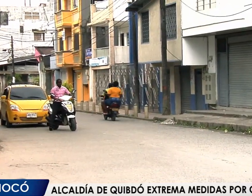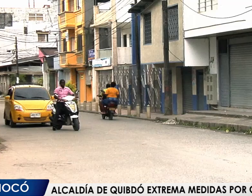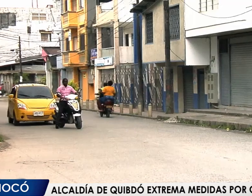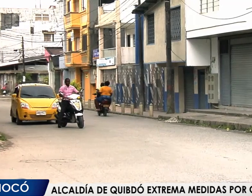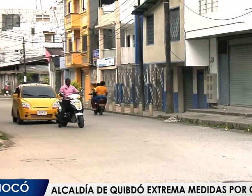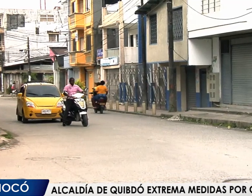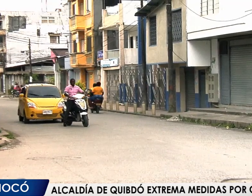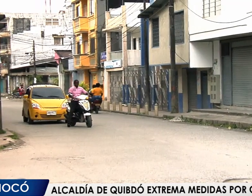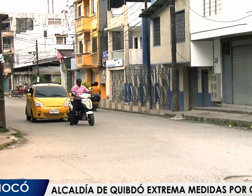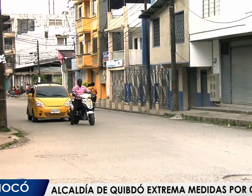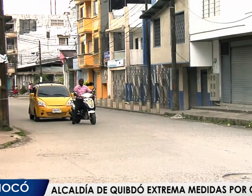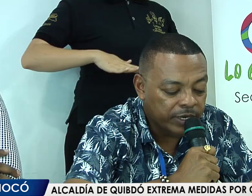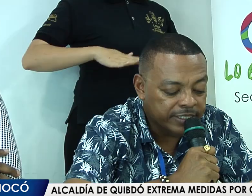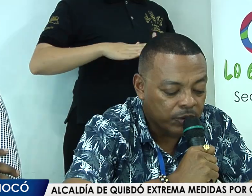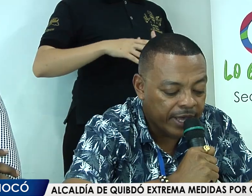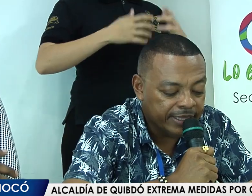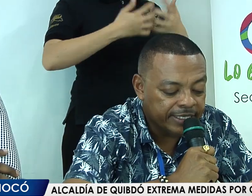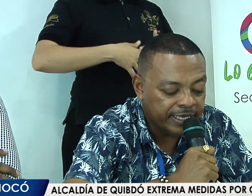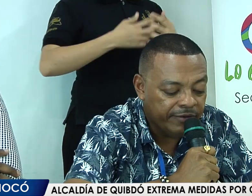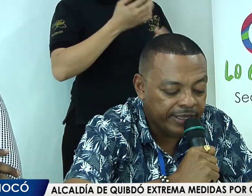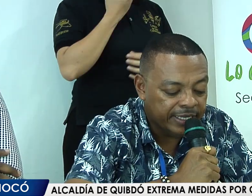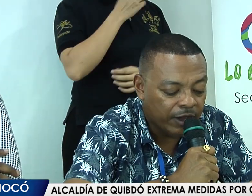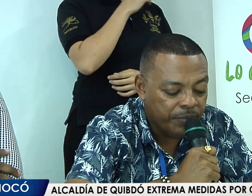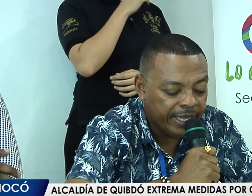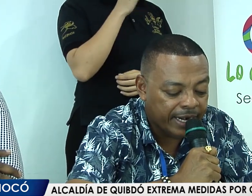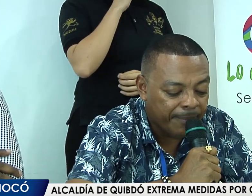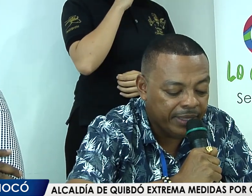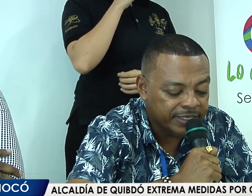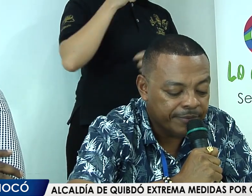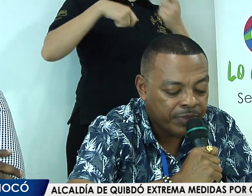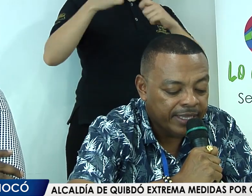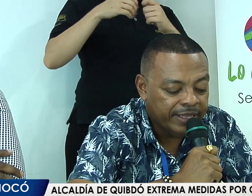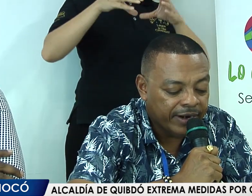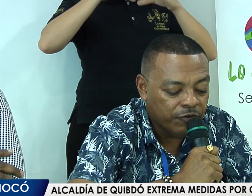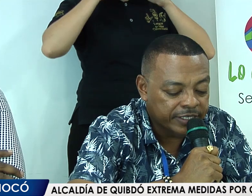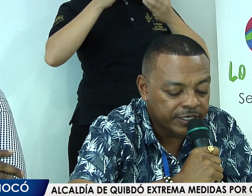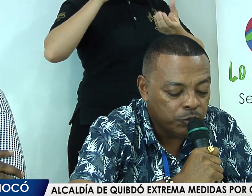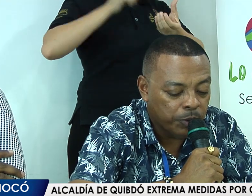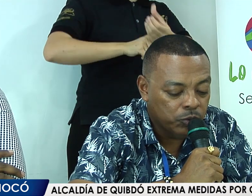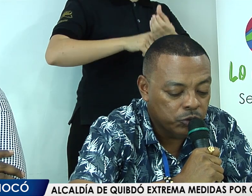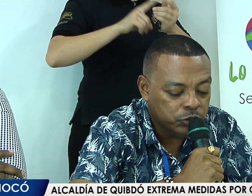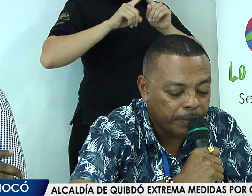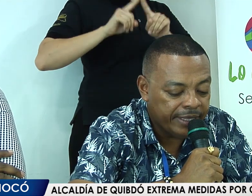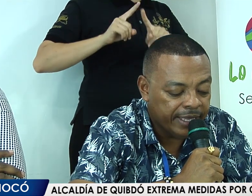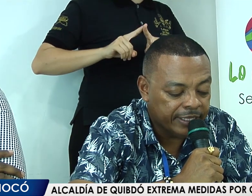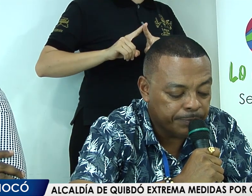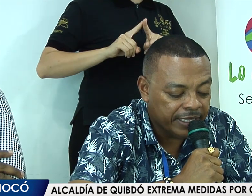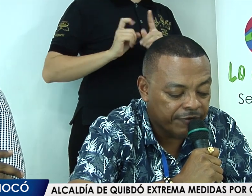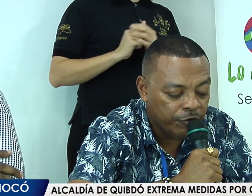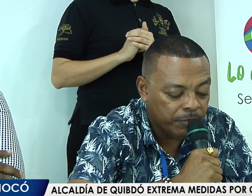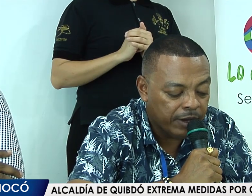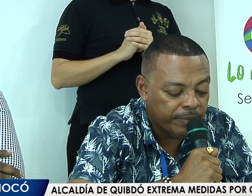productos gastronómicos, tales como restaurantes y ventas de comidas rápidas, deberán ofrecer sus productos